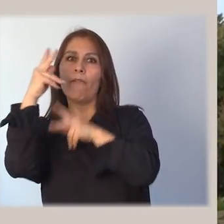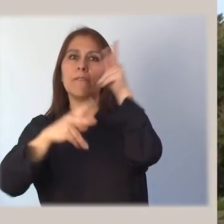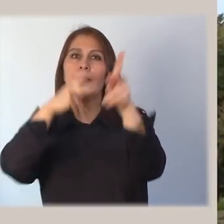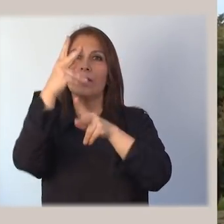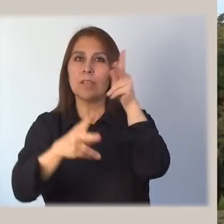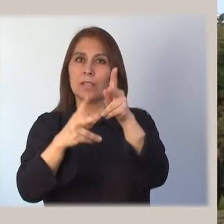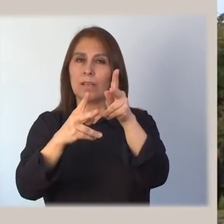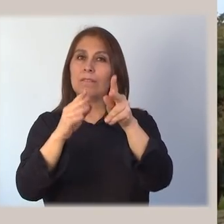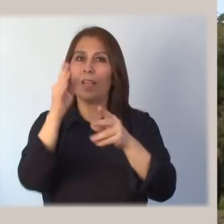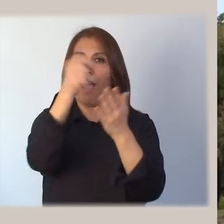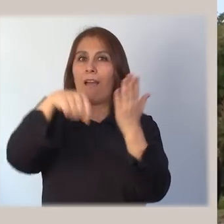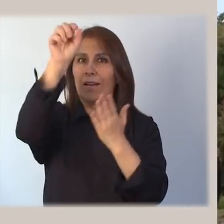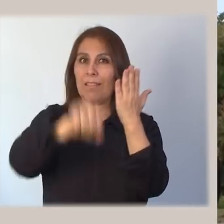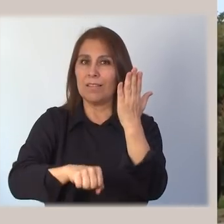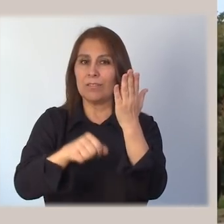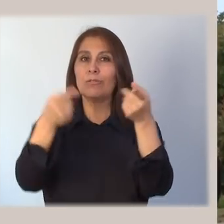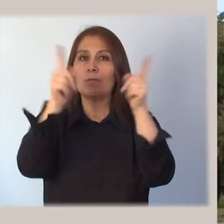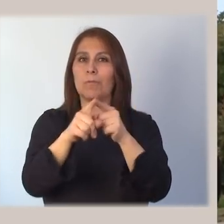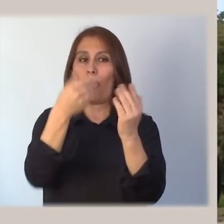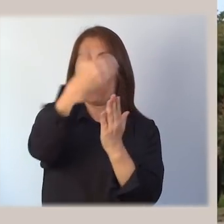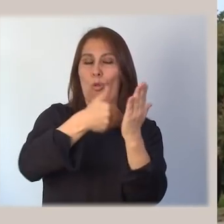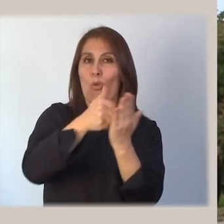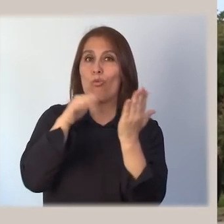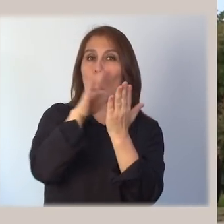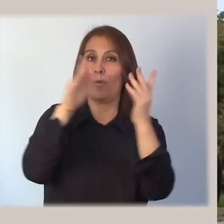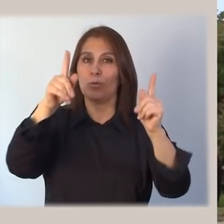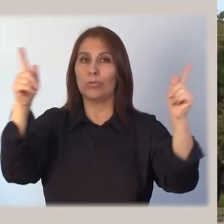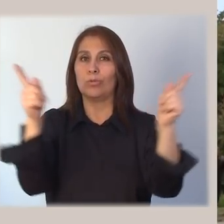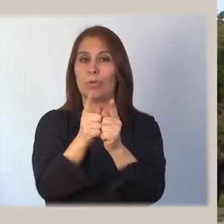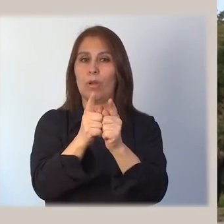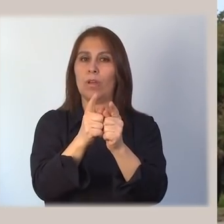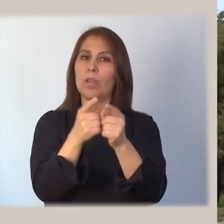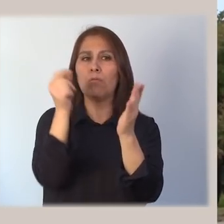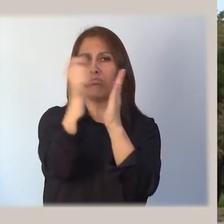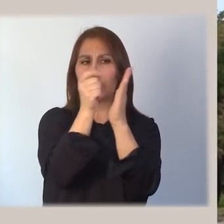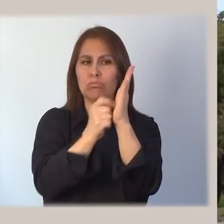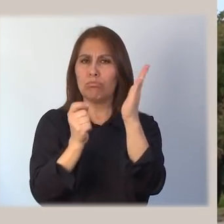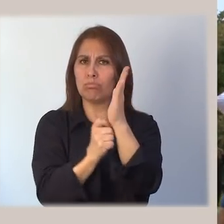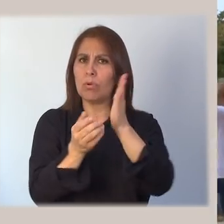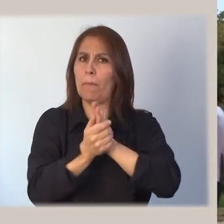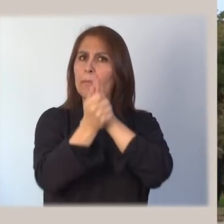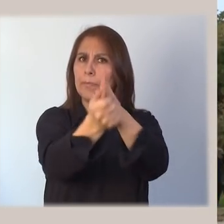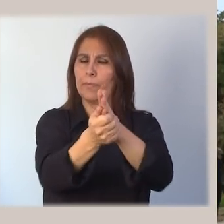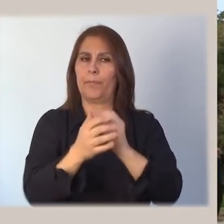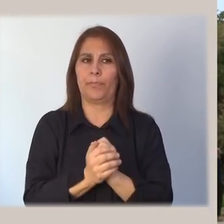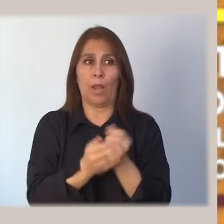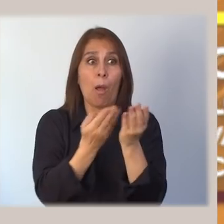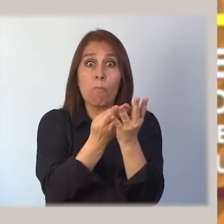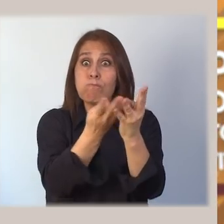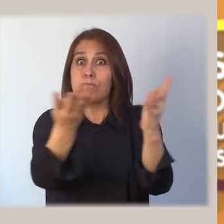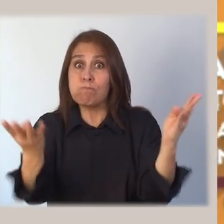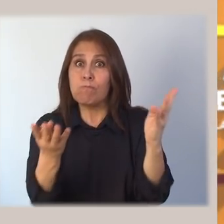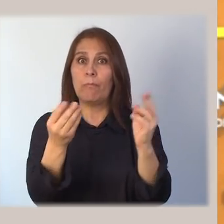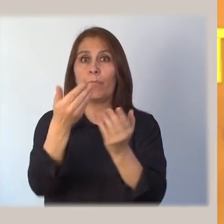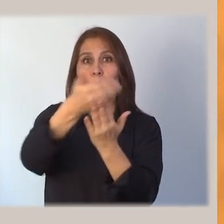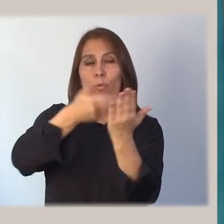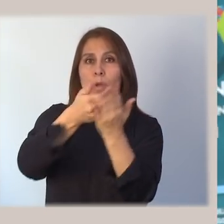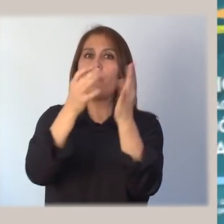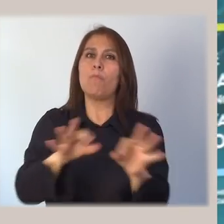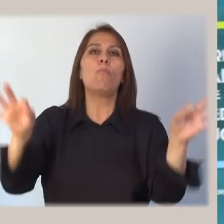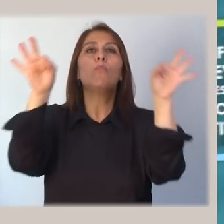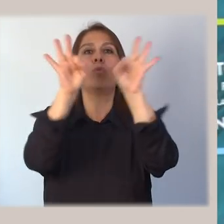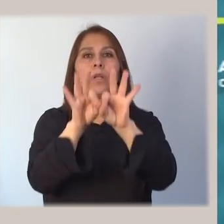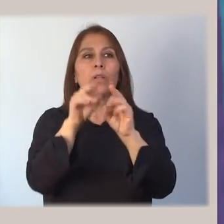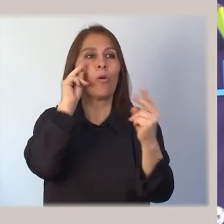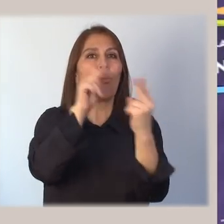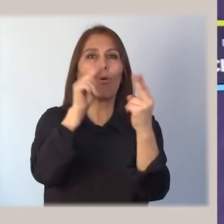visita de pares del Consejo Nacional de Acreditación, así como el documento de sinopsis y aspectos metodológicos. Conocer